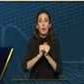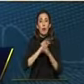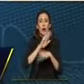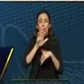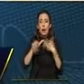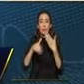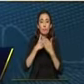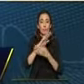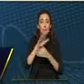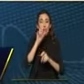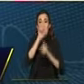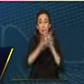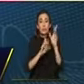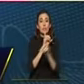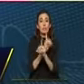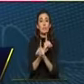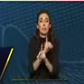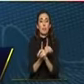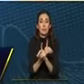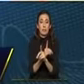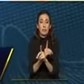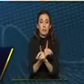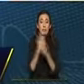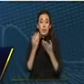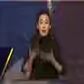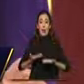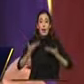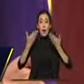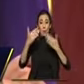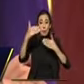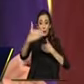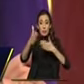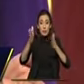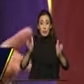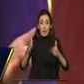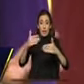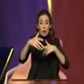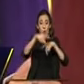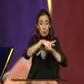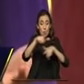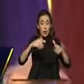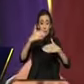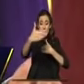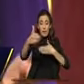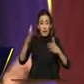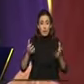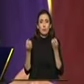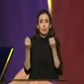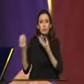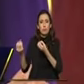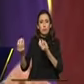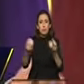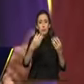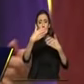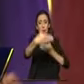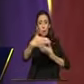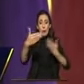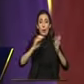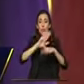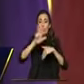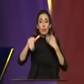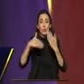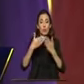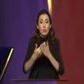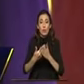todas las personas con discapacidad. Estamos construyendo canchas. Estamos construyendo miles de canchas en todo el